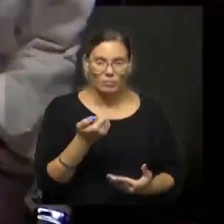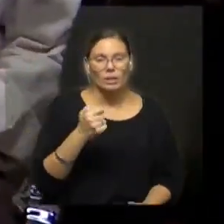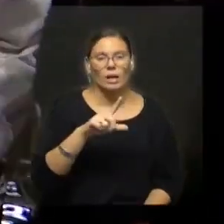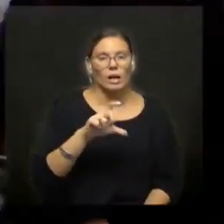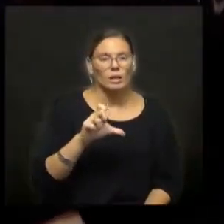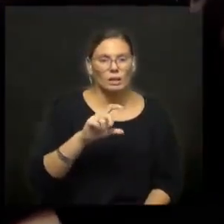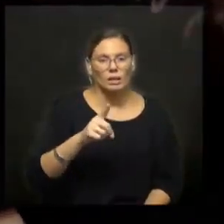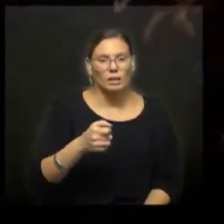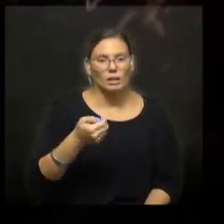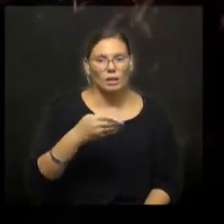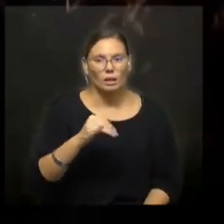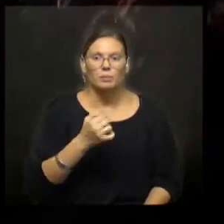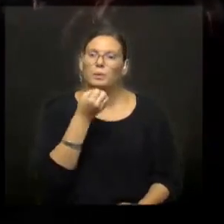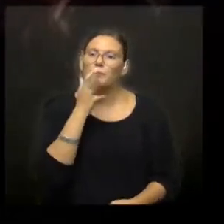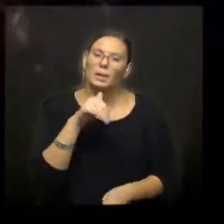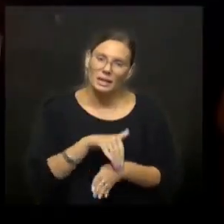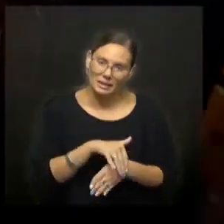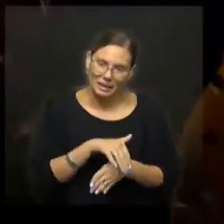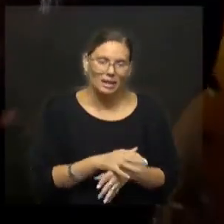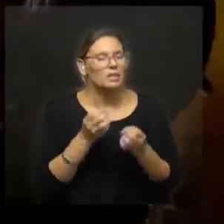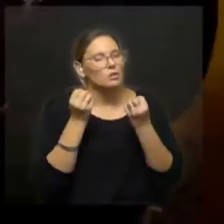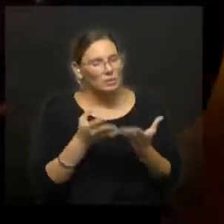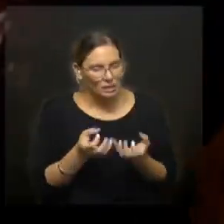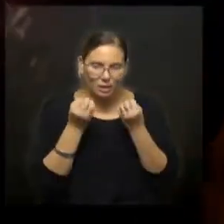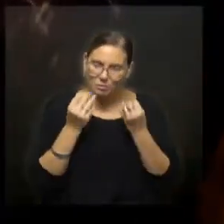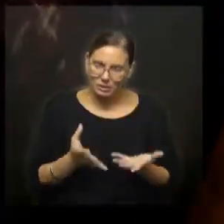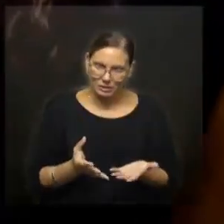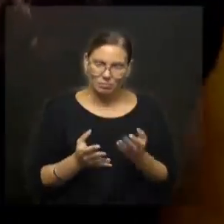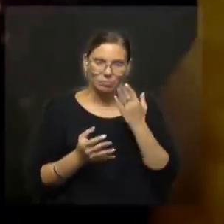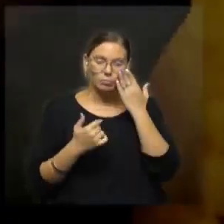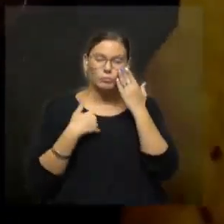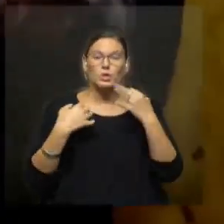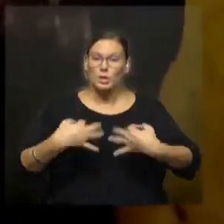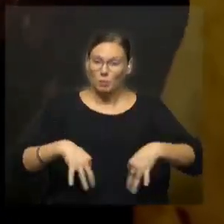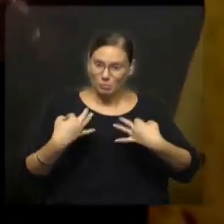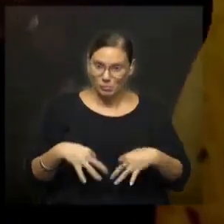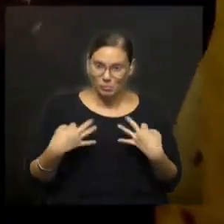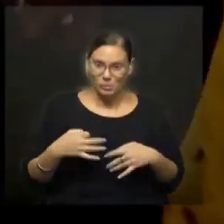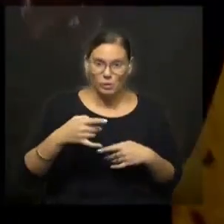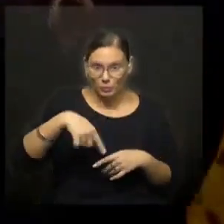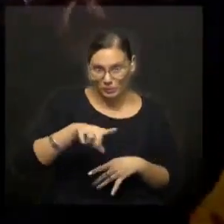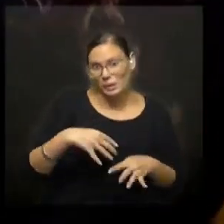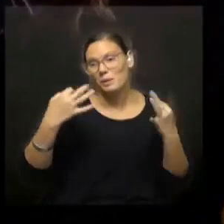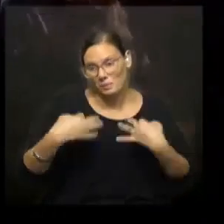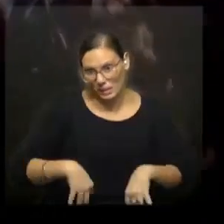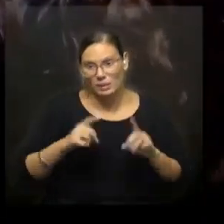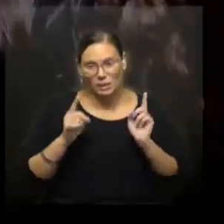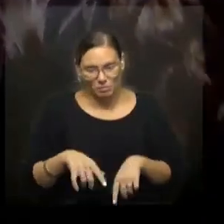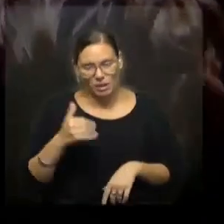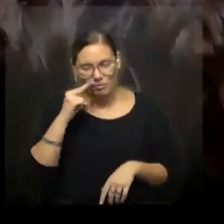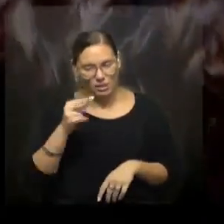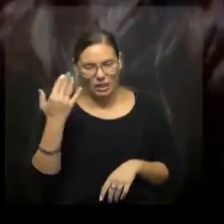Gaby, ¿cómo están? Buenas tardes. Muchas gracias, buenas tardes. Acá. Hola, ¿cómo andas? Bueno, yo ando muy bien, muchas gracias. Y ustedes también, porque ya las he